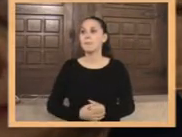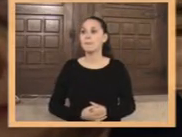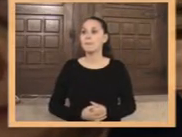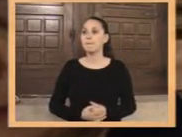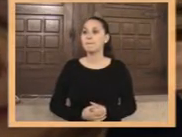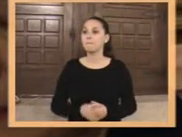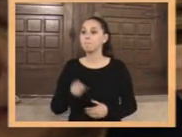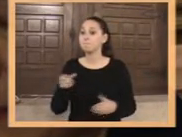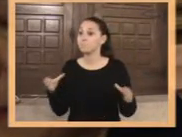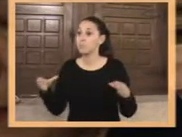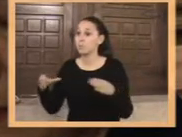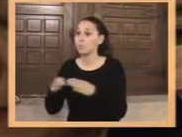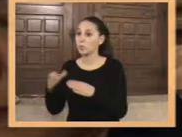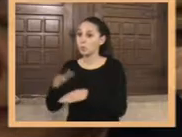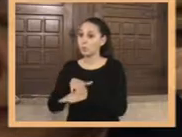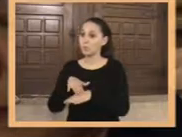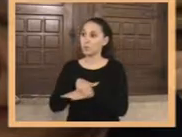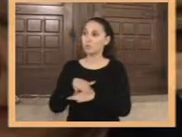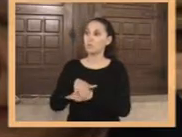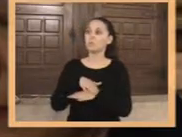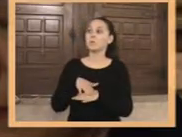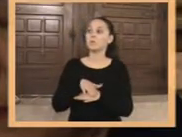¿Su equipo de gobierno